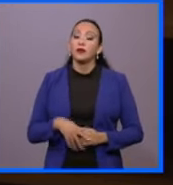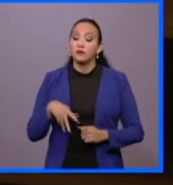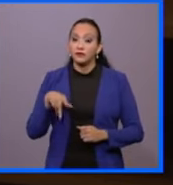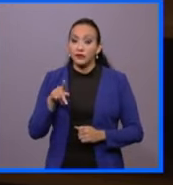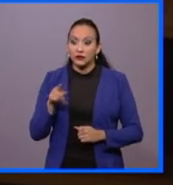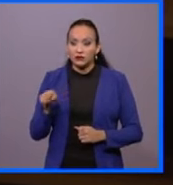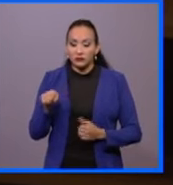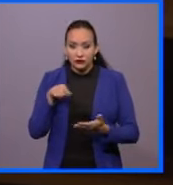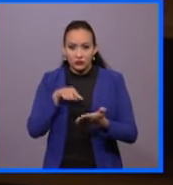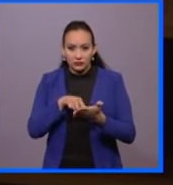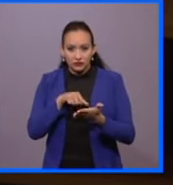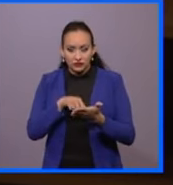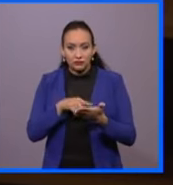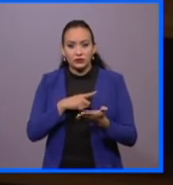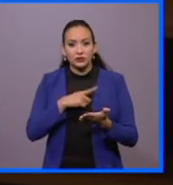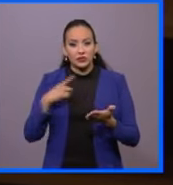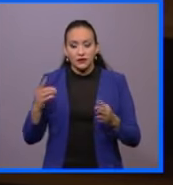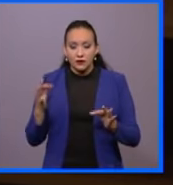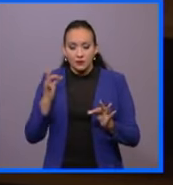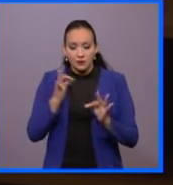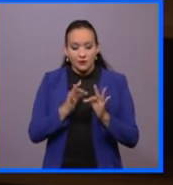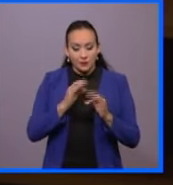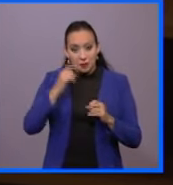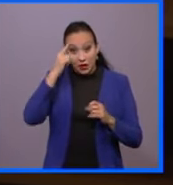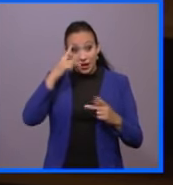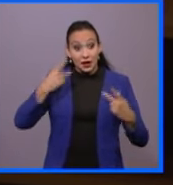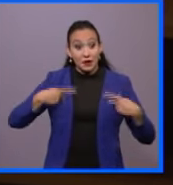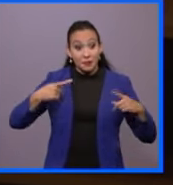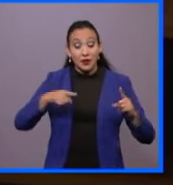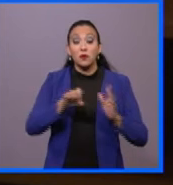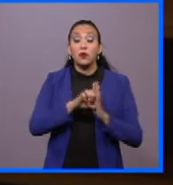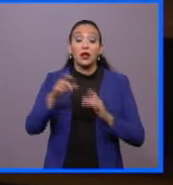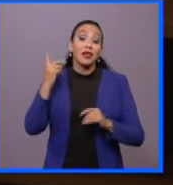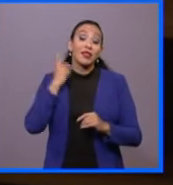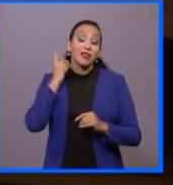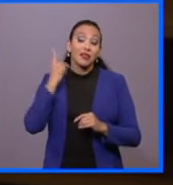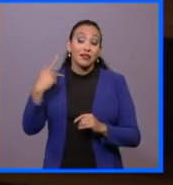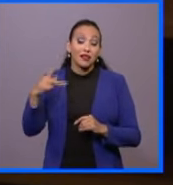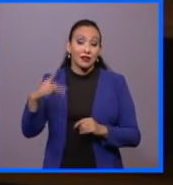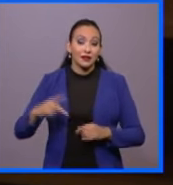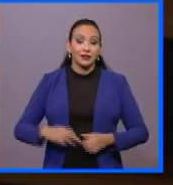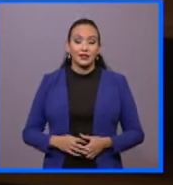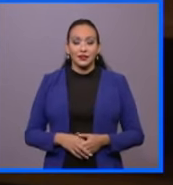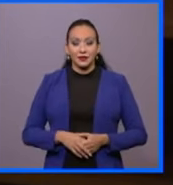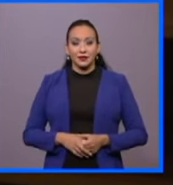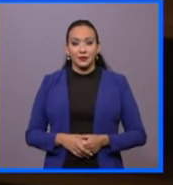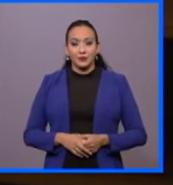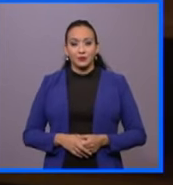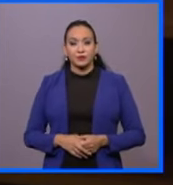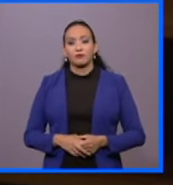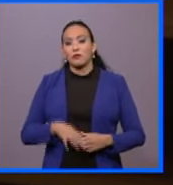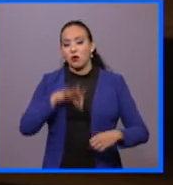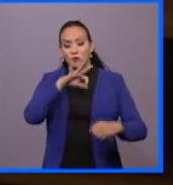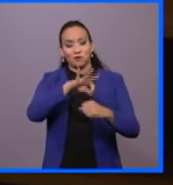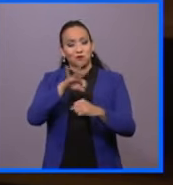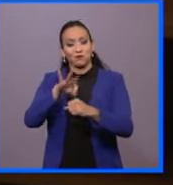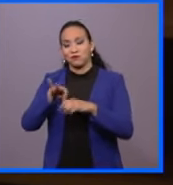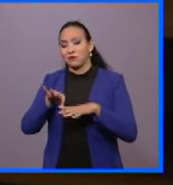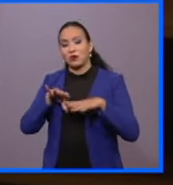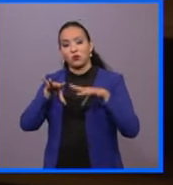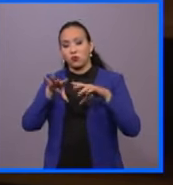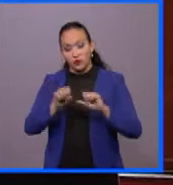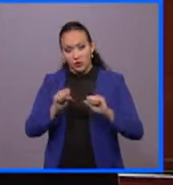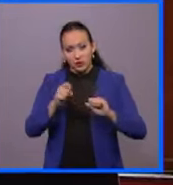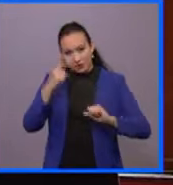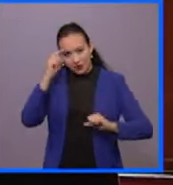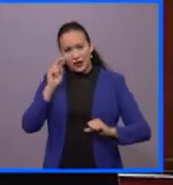sea expresamente aplicable para el caso de las personas diputadas locales. No alcanzaron los votos para